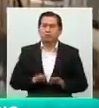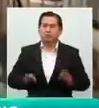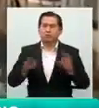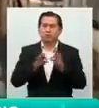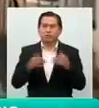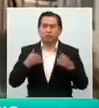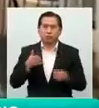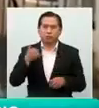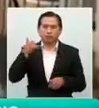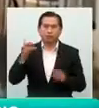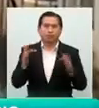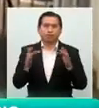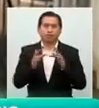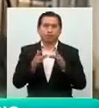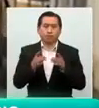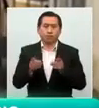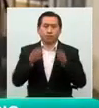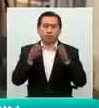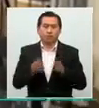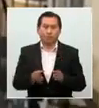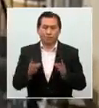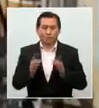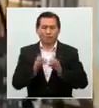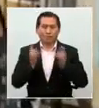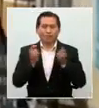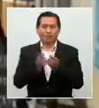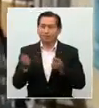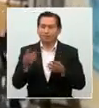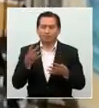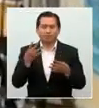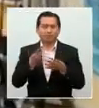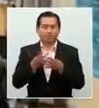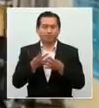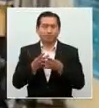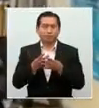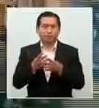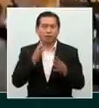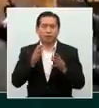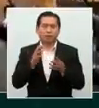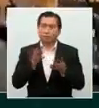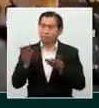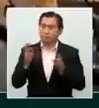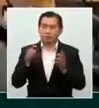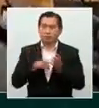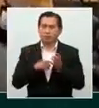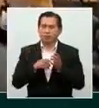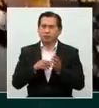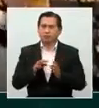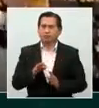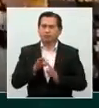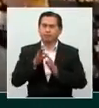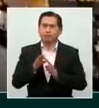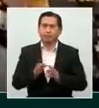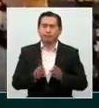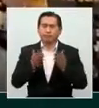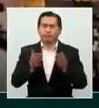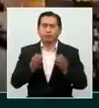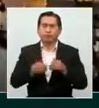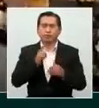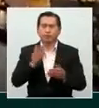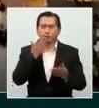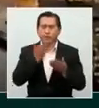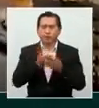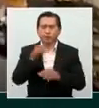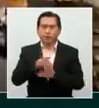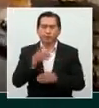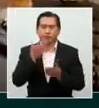contacto telefónico. Está con nosotros el director departamental de régimen penitenciario para dialogar de este tema tan destacado. Adelante, ¿cómo está? Muy buenas noches.